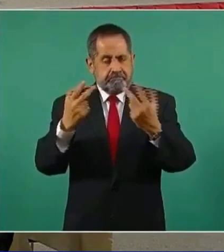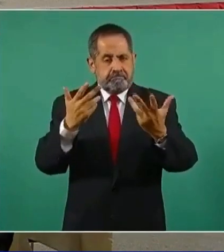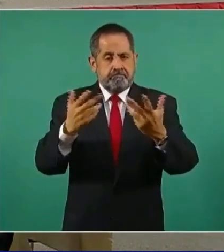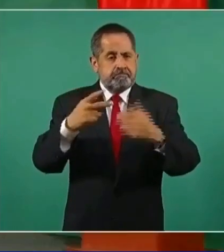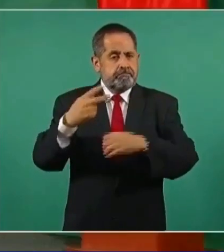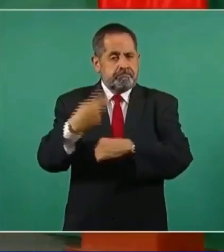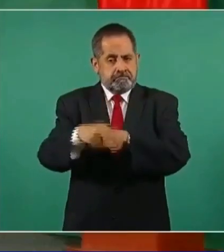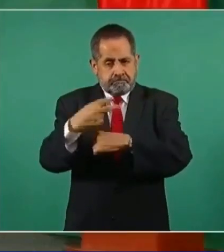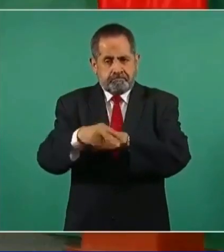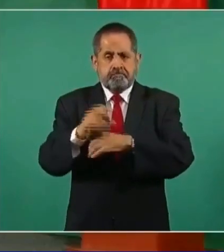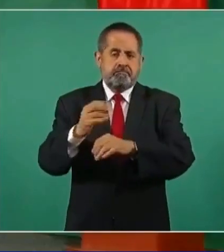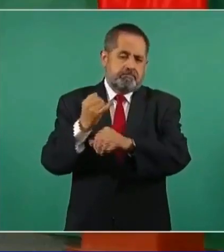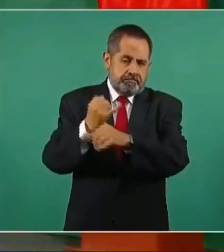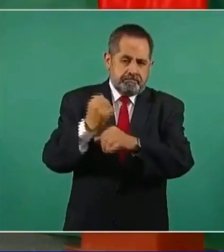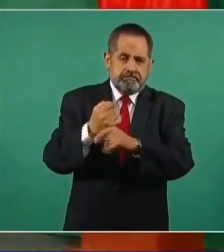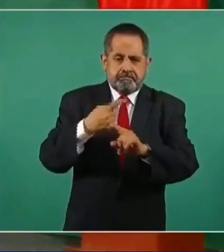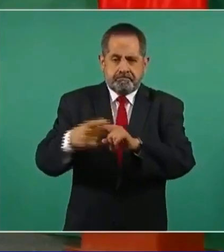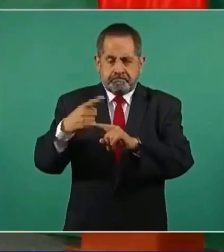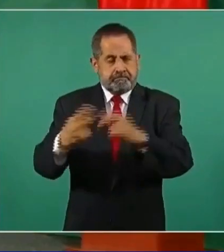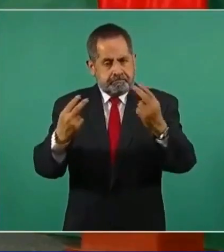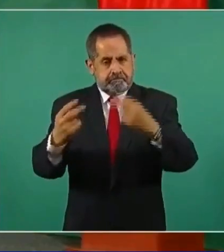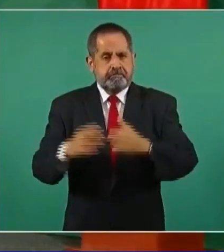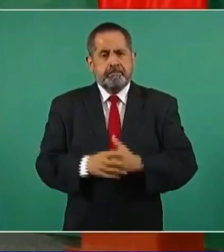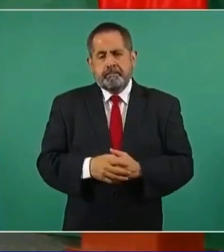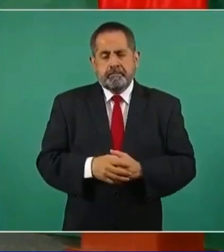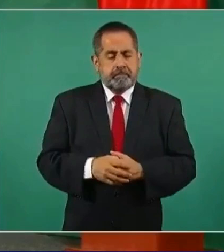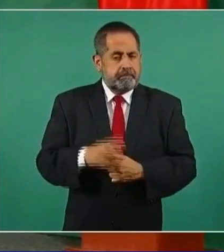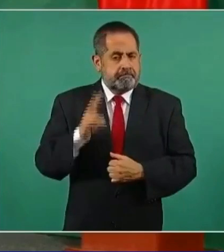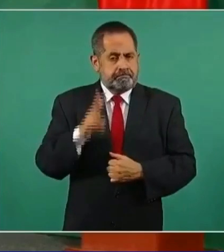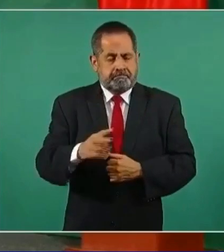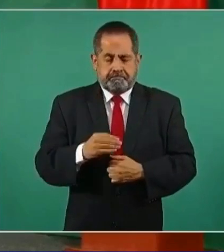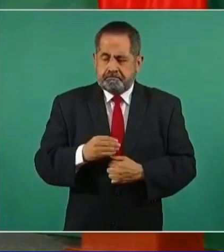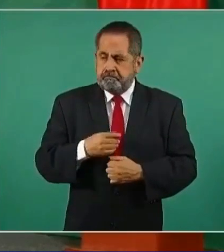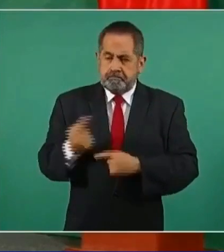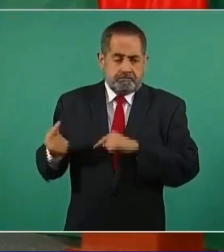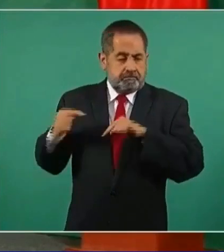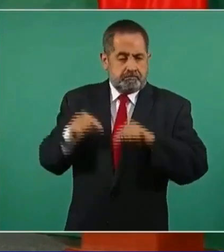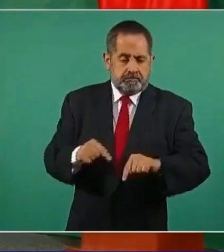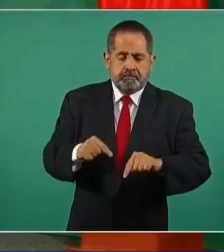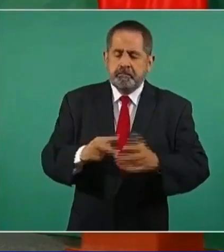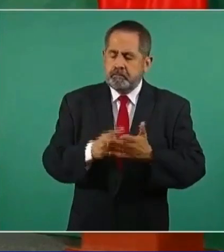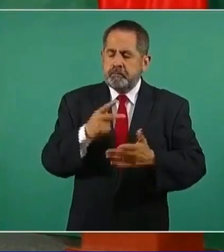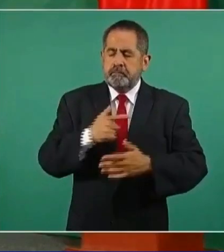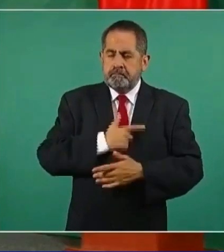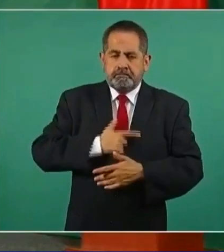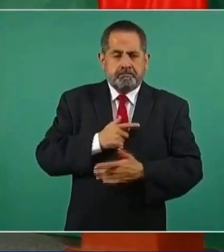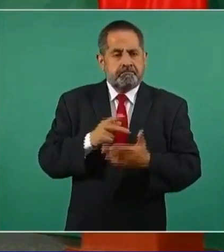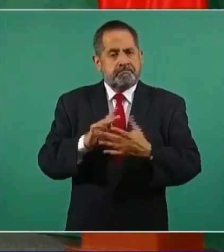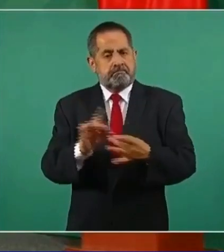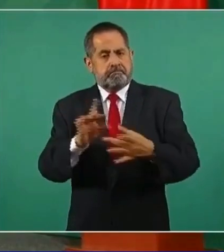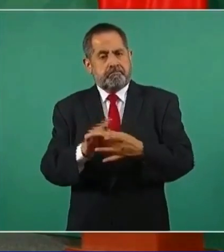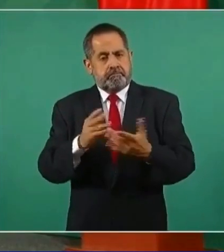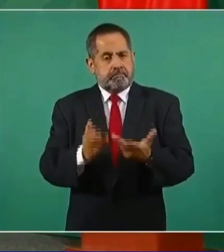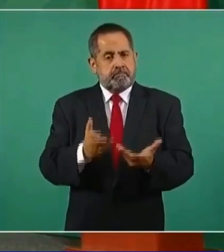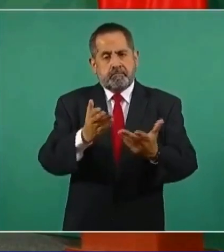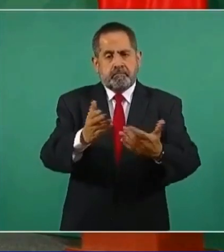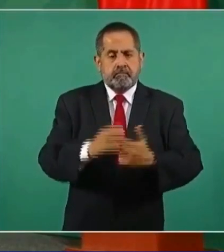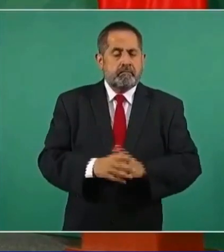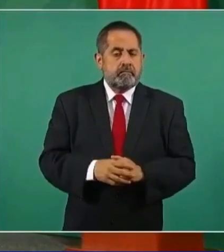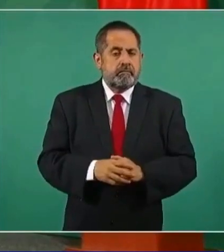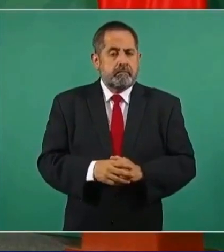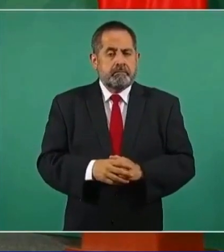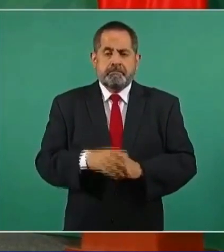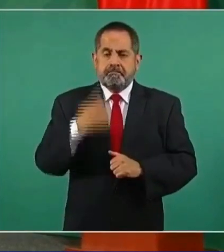la televisión y las redes sociales. Es realmente un gusto estar de regreso en este espacio